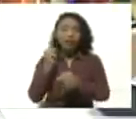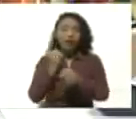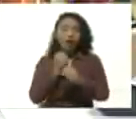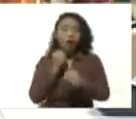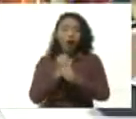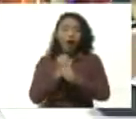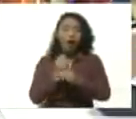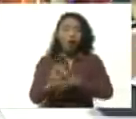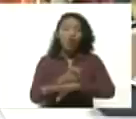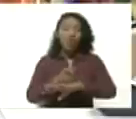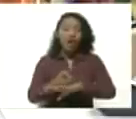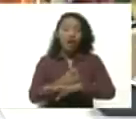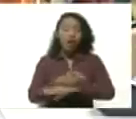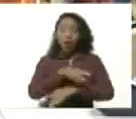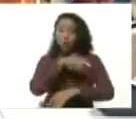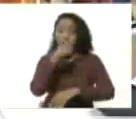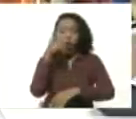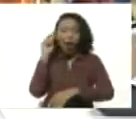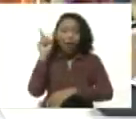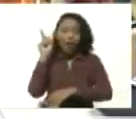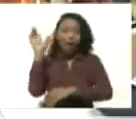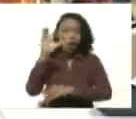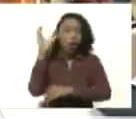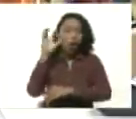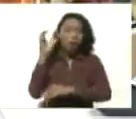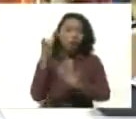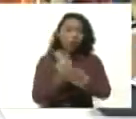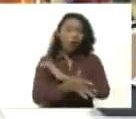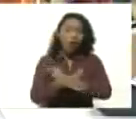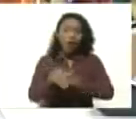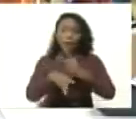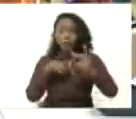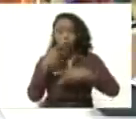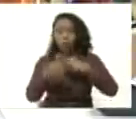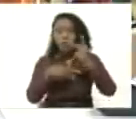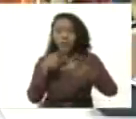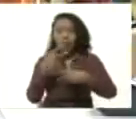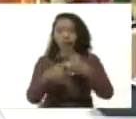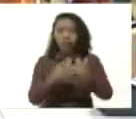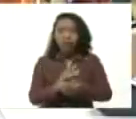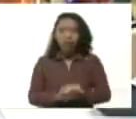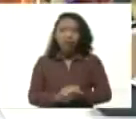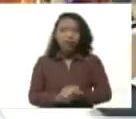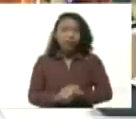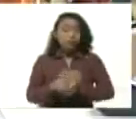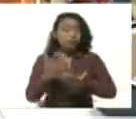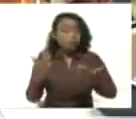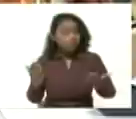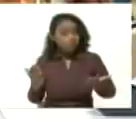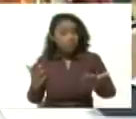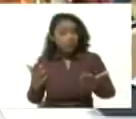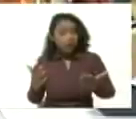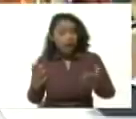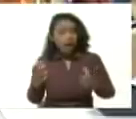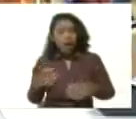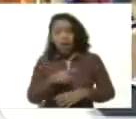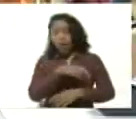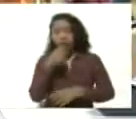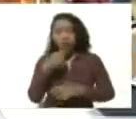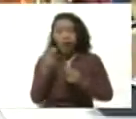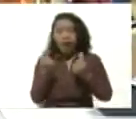narcoparamilitarismo, la narcopolítica y la